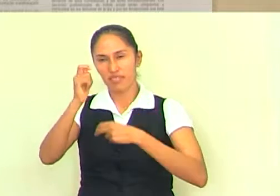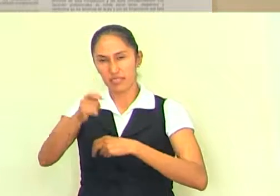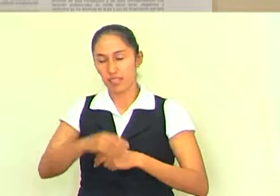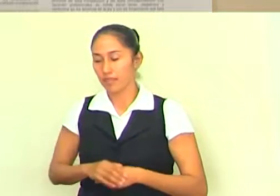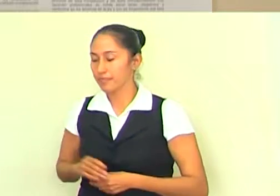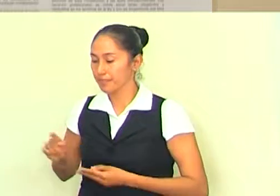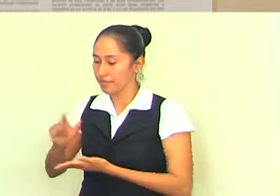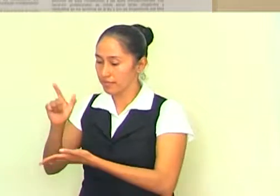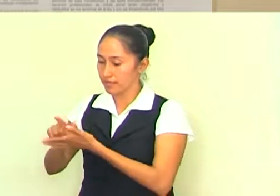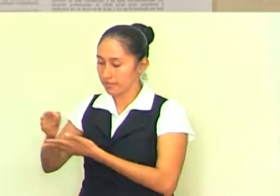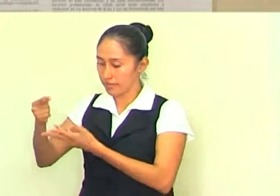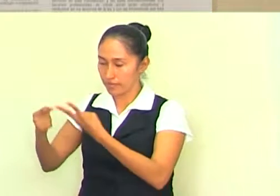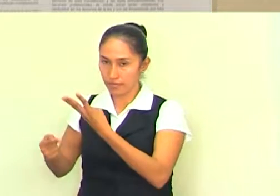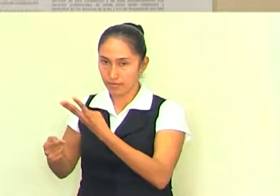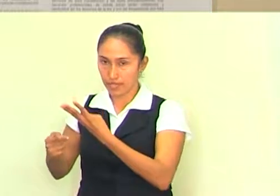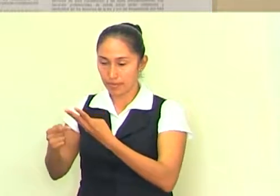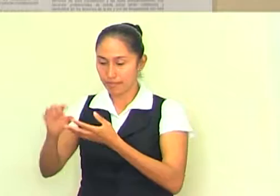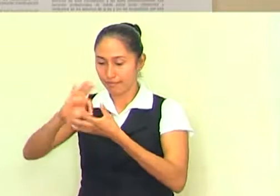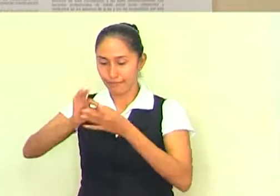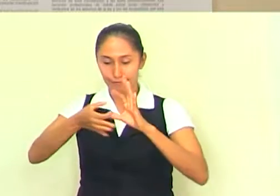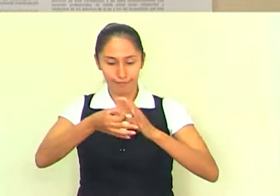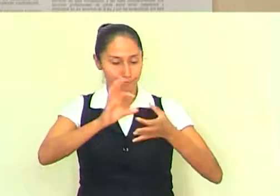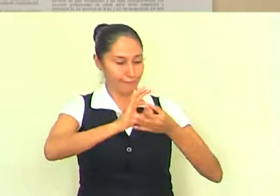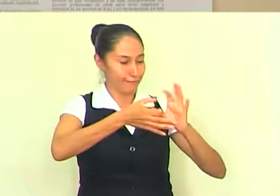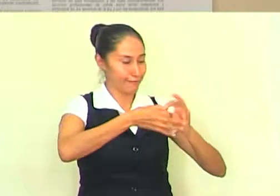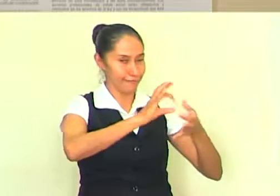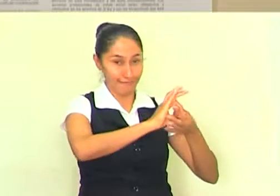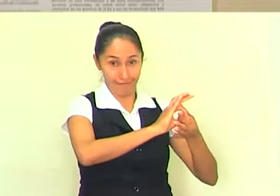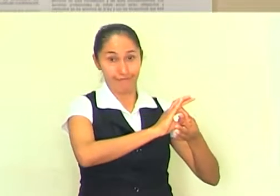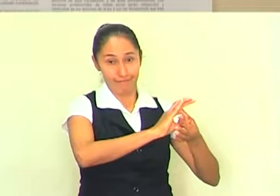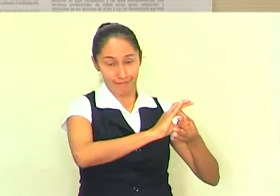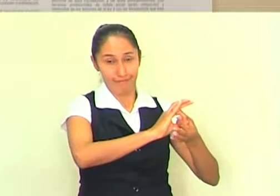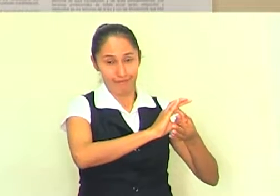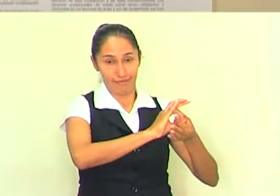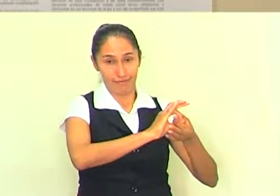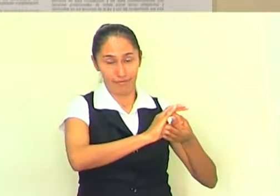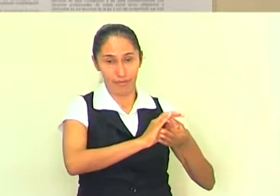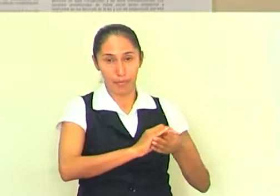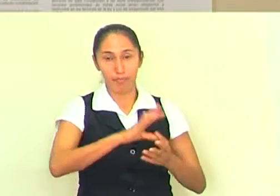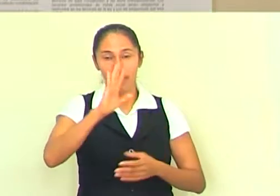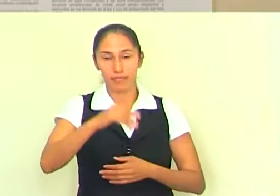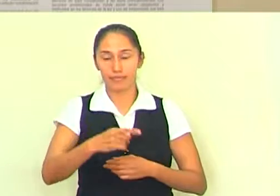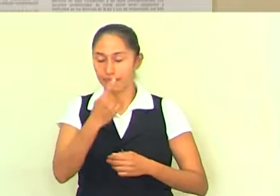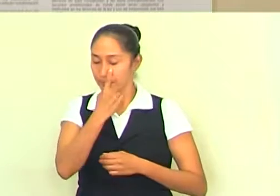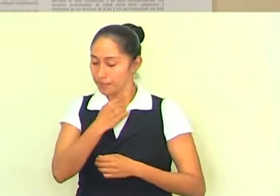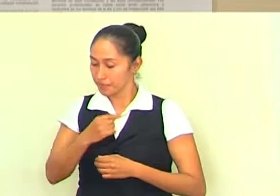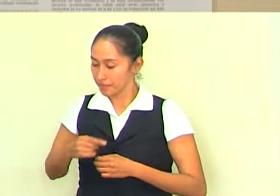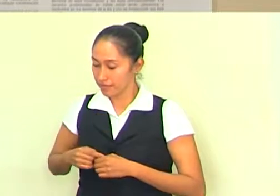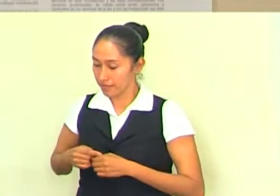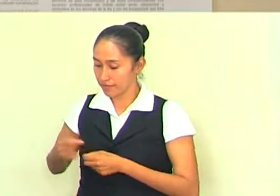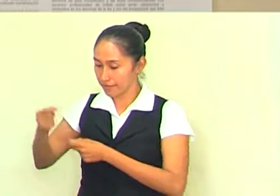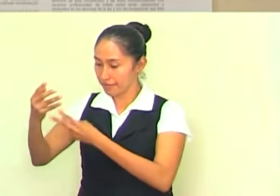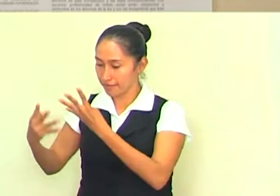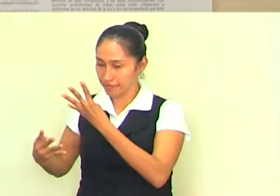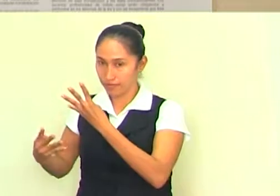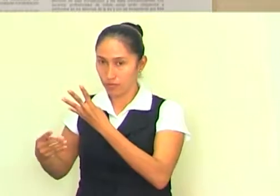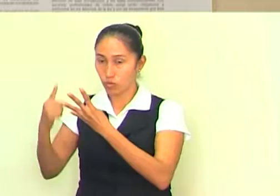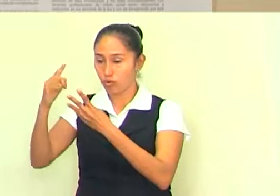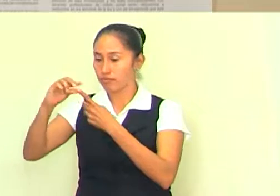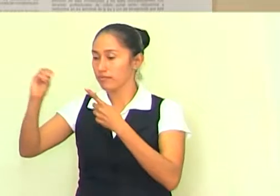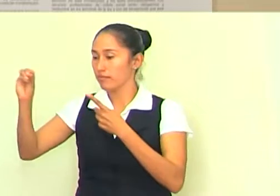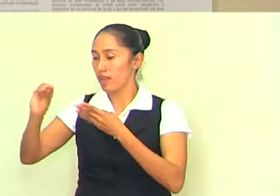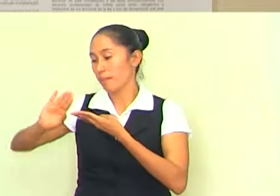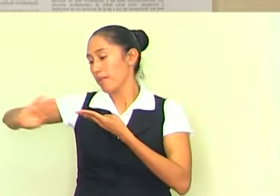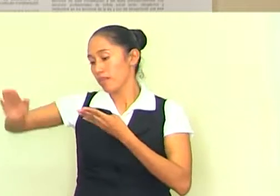otros y que no se pueden interpretar y aplicar de manera aislada porque están